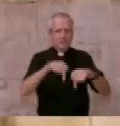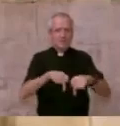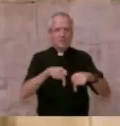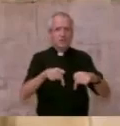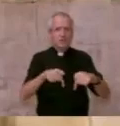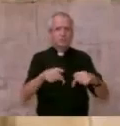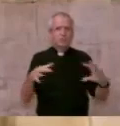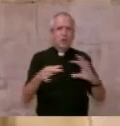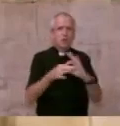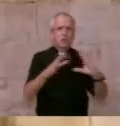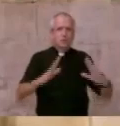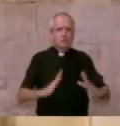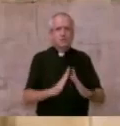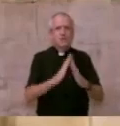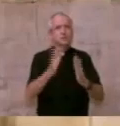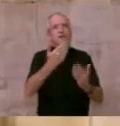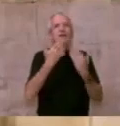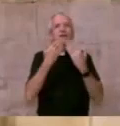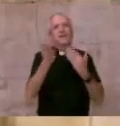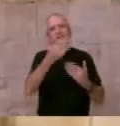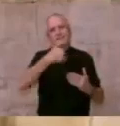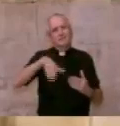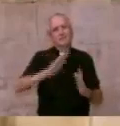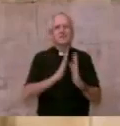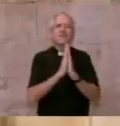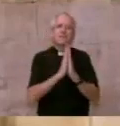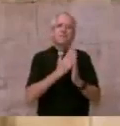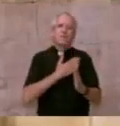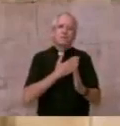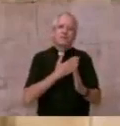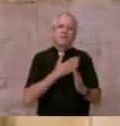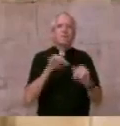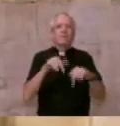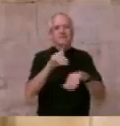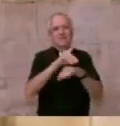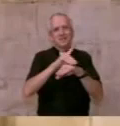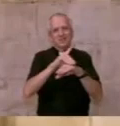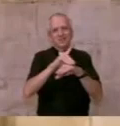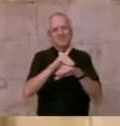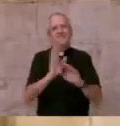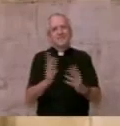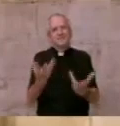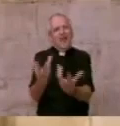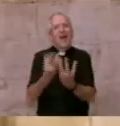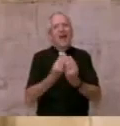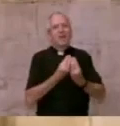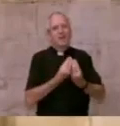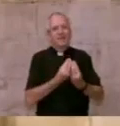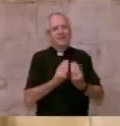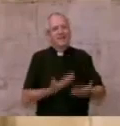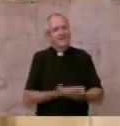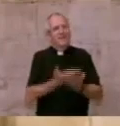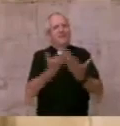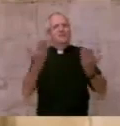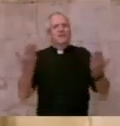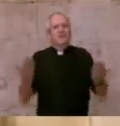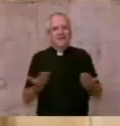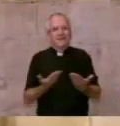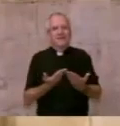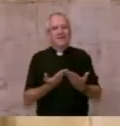a todos y cada uno de vosotros. Rezad por mí y por esta diócesis que me ha acogido tan